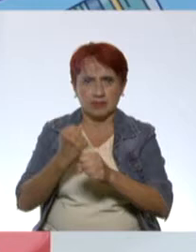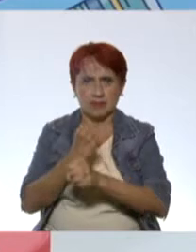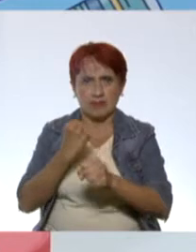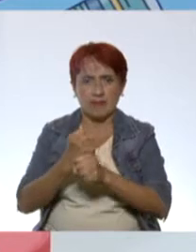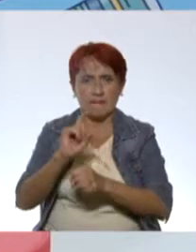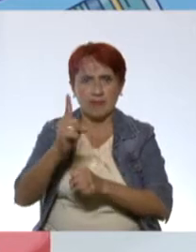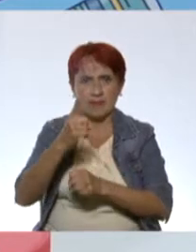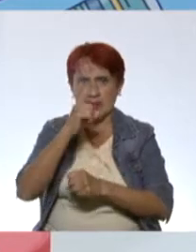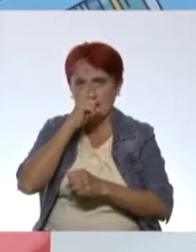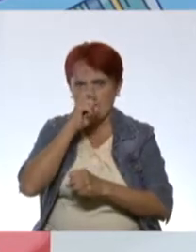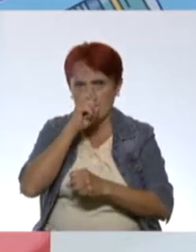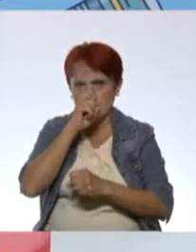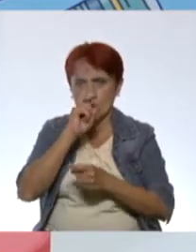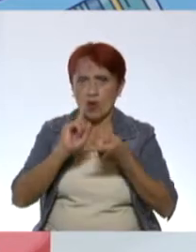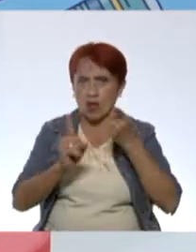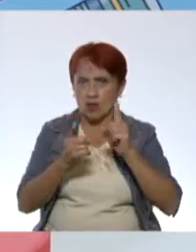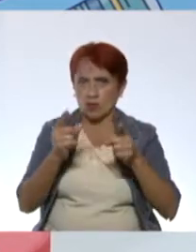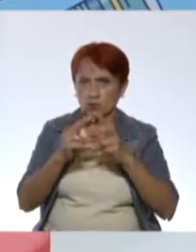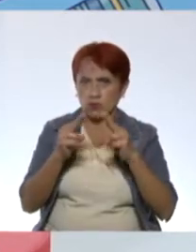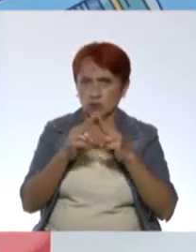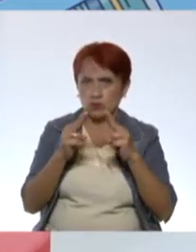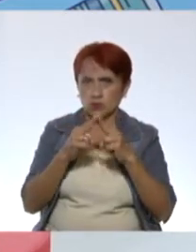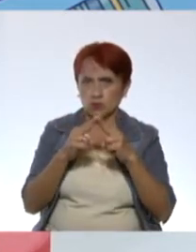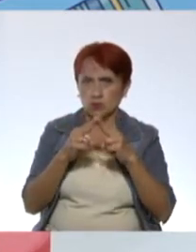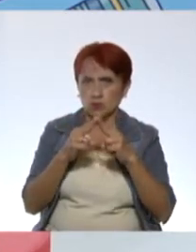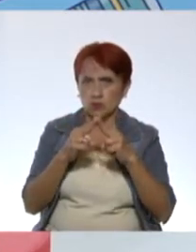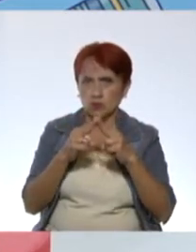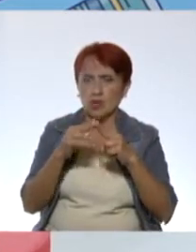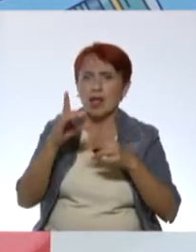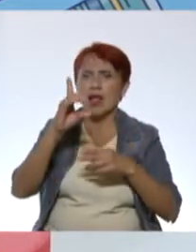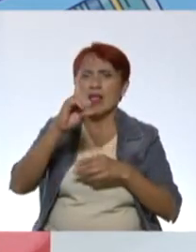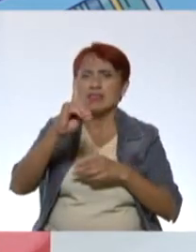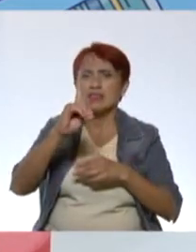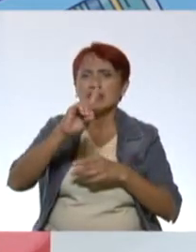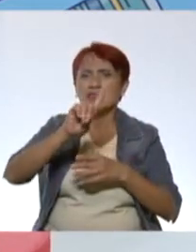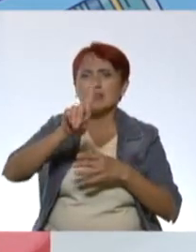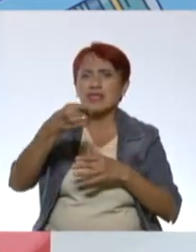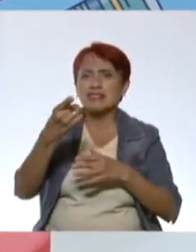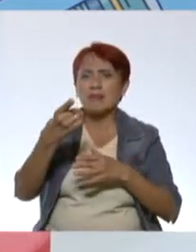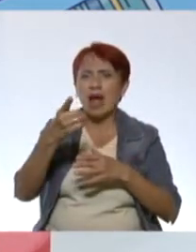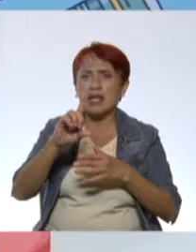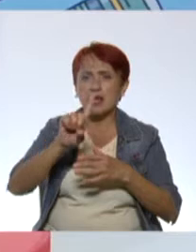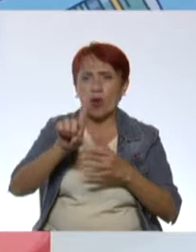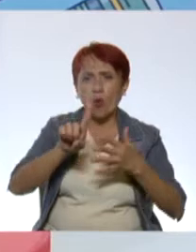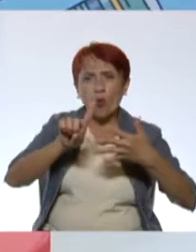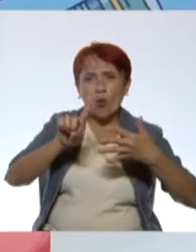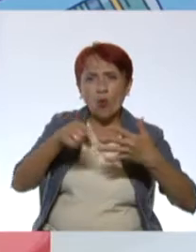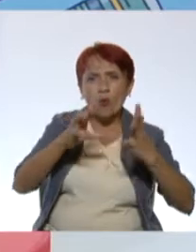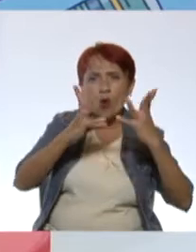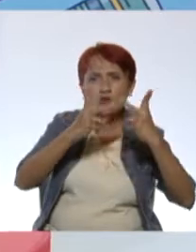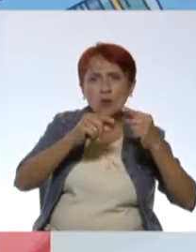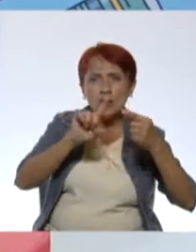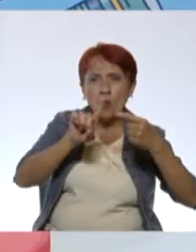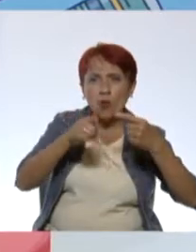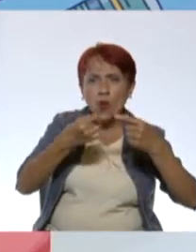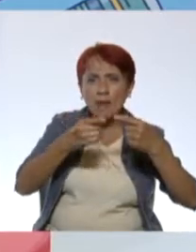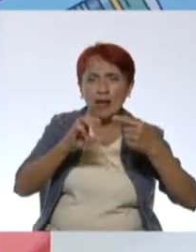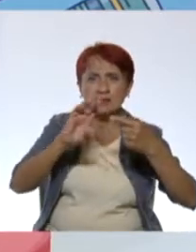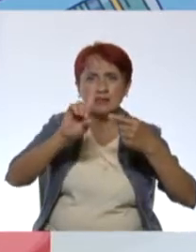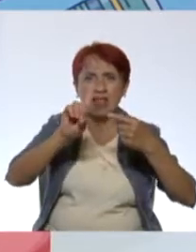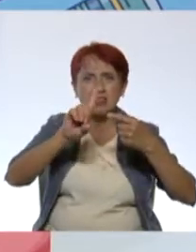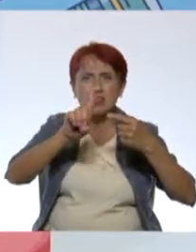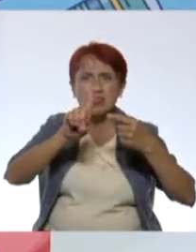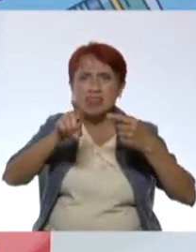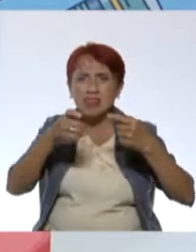estar trabajando con primer año con algo que se conoce como expresiones decimales, ¿ok? Y cómo se van a representar, cómo se van